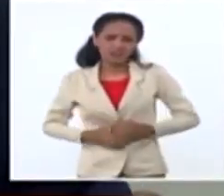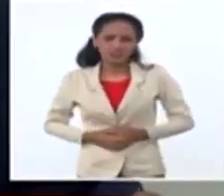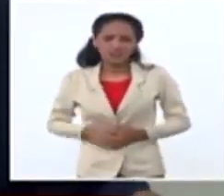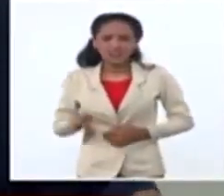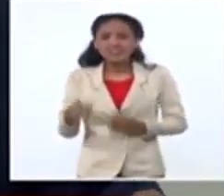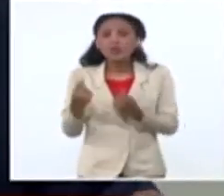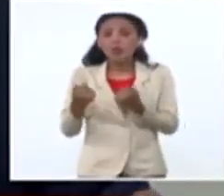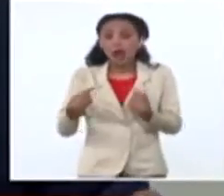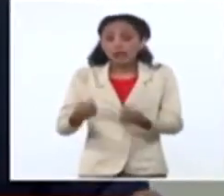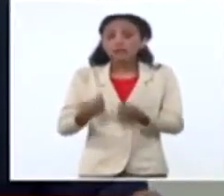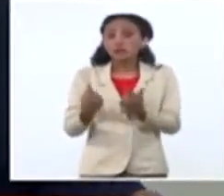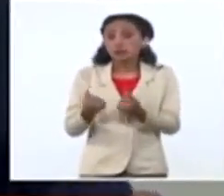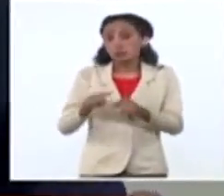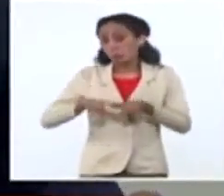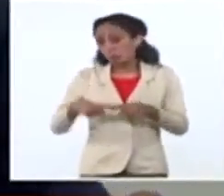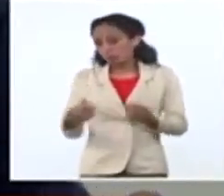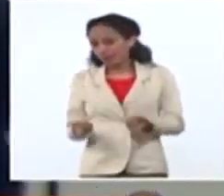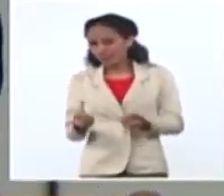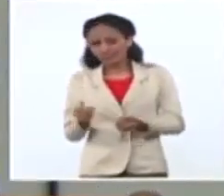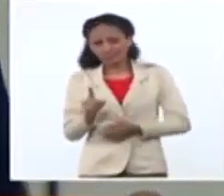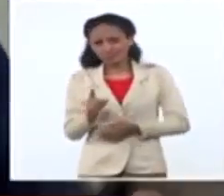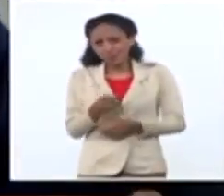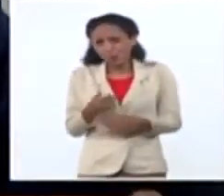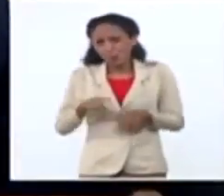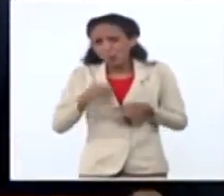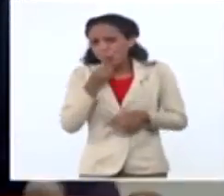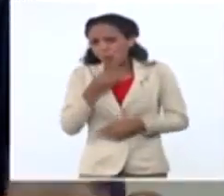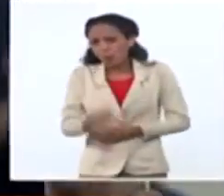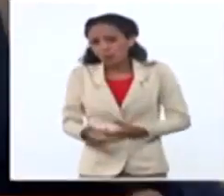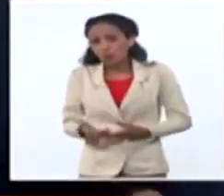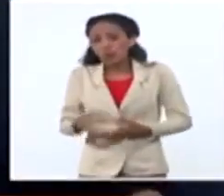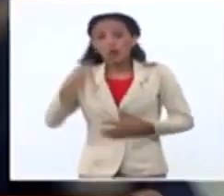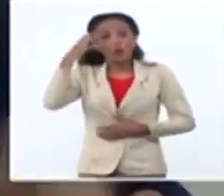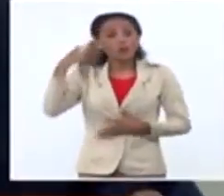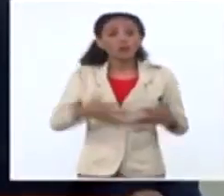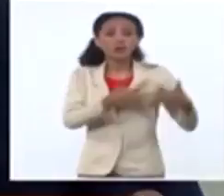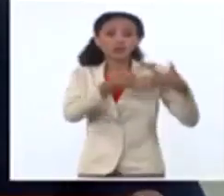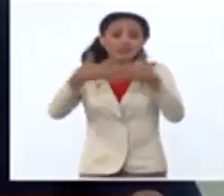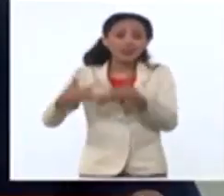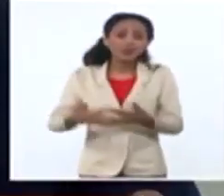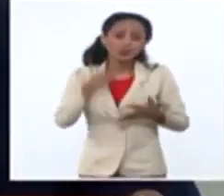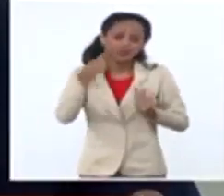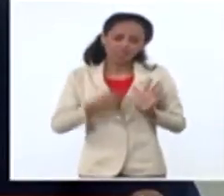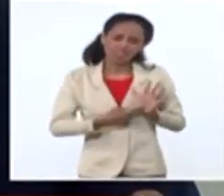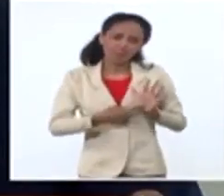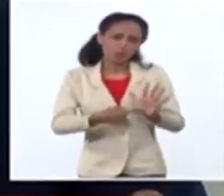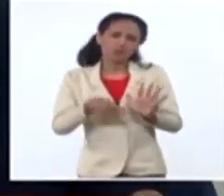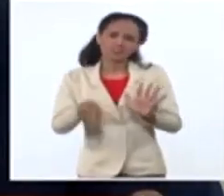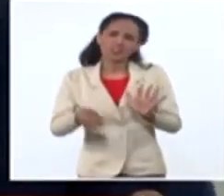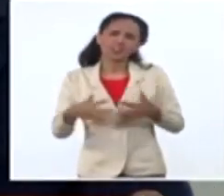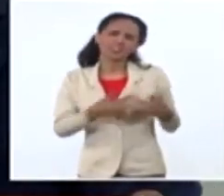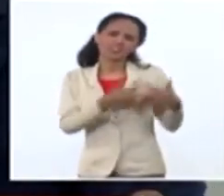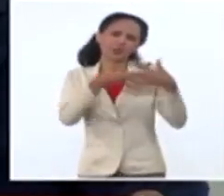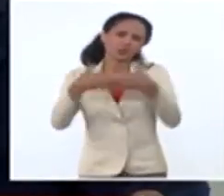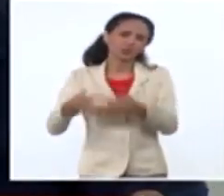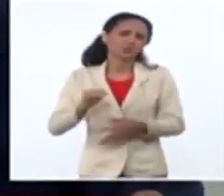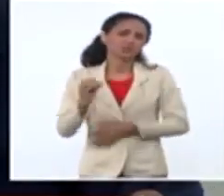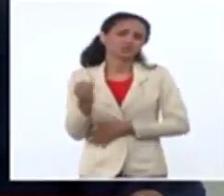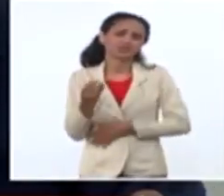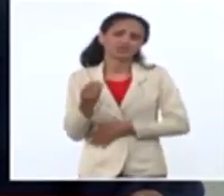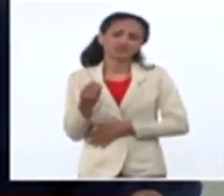ineficaz, que provoca al gobierno de los Estados Unidos descrédito y aislamiento